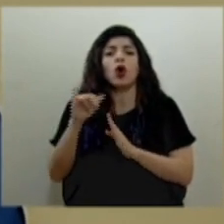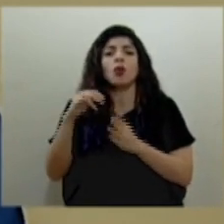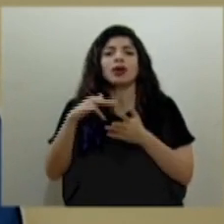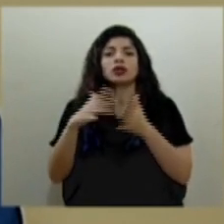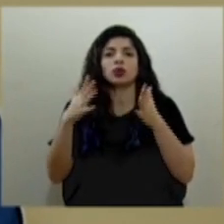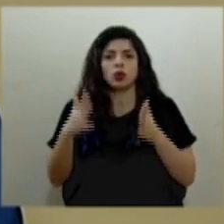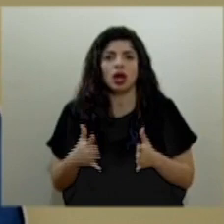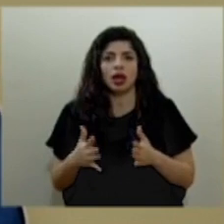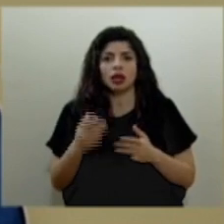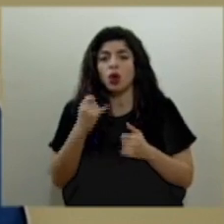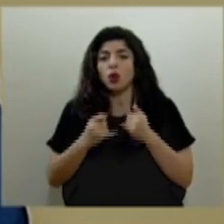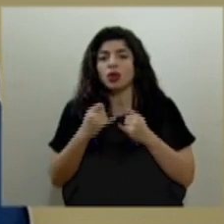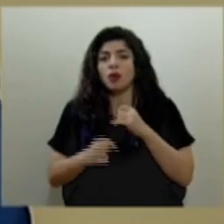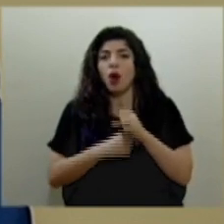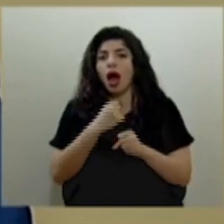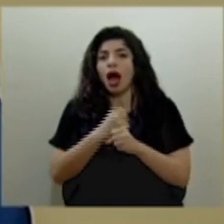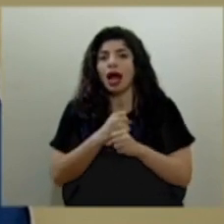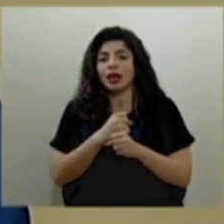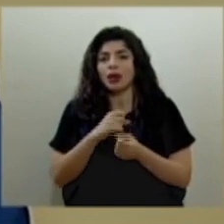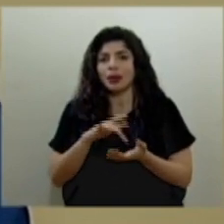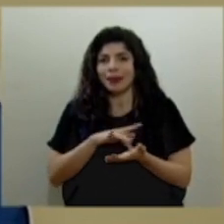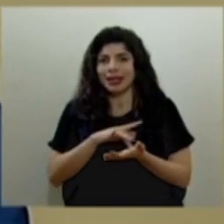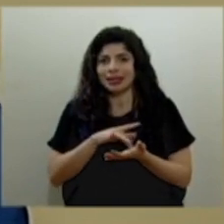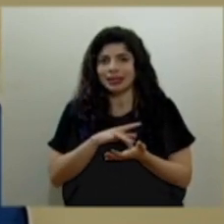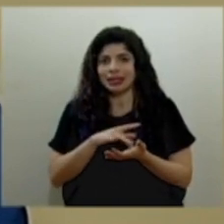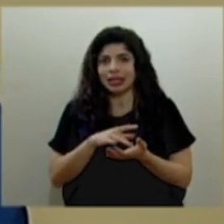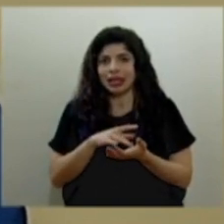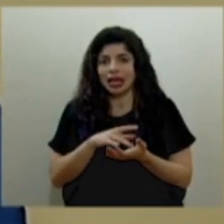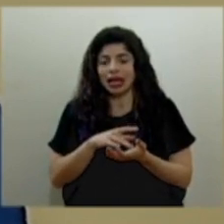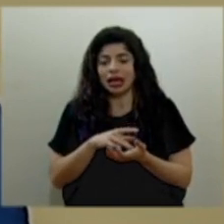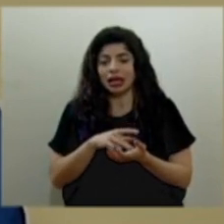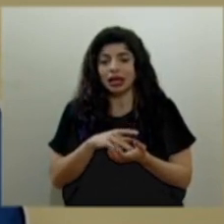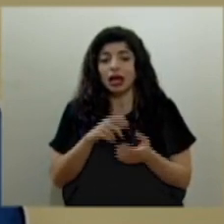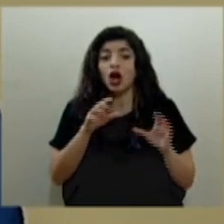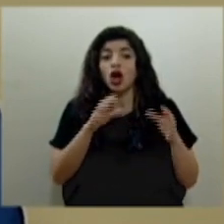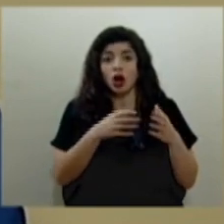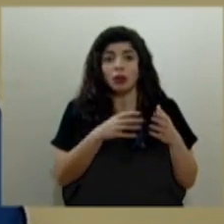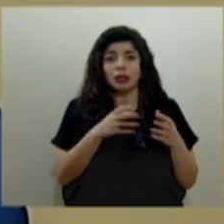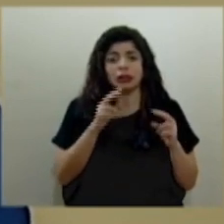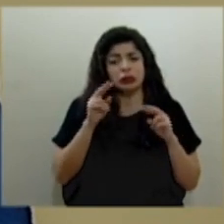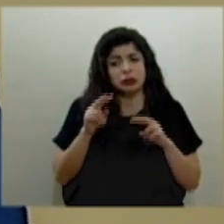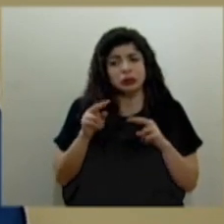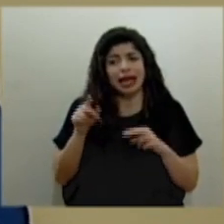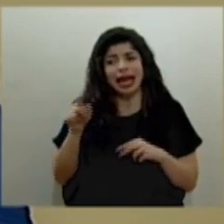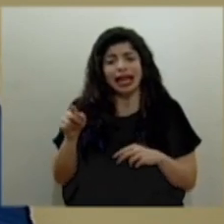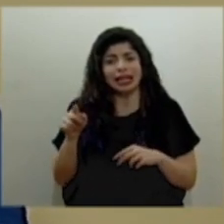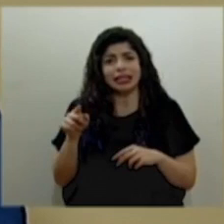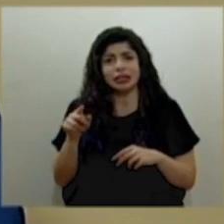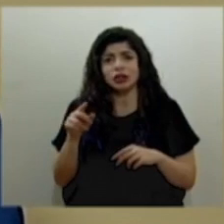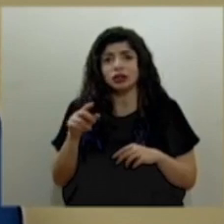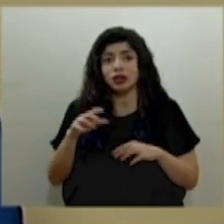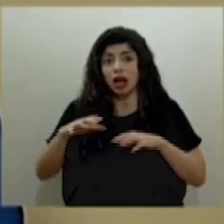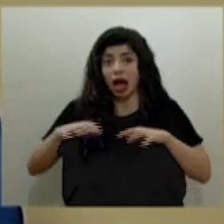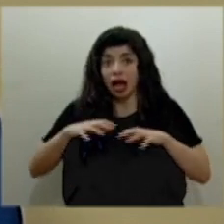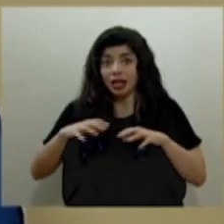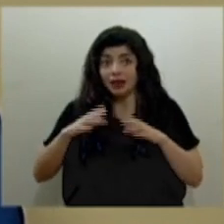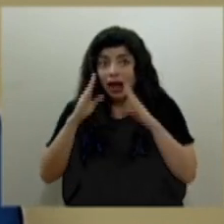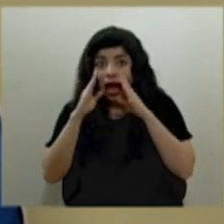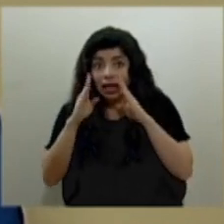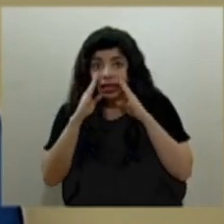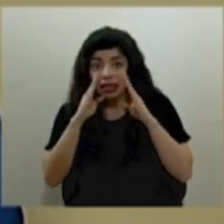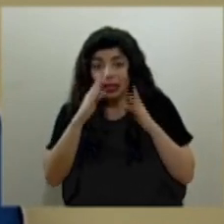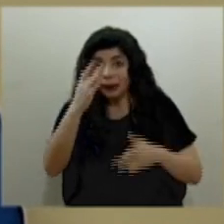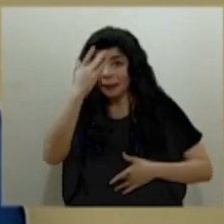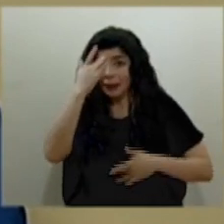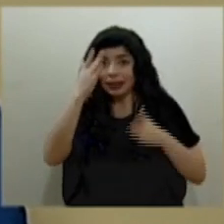estudiante de último año de medicina. Se consideró en la comisión, ¿verdad?, que ellos no están haciendo un rol activo en atención de